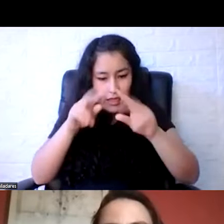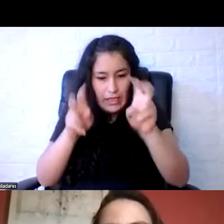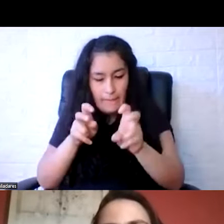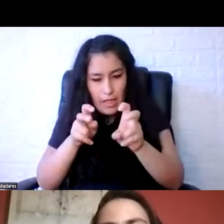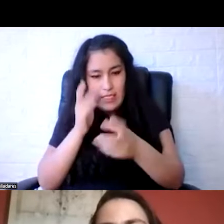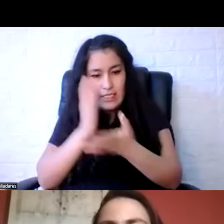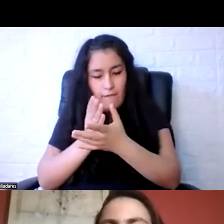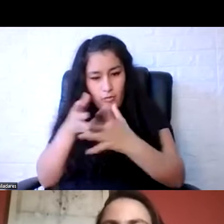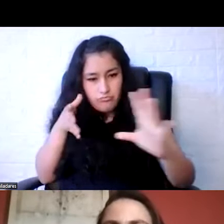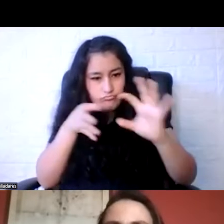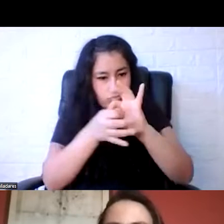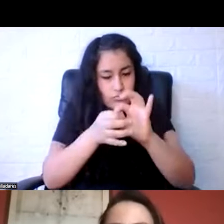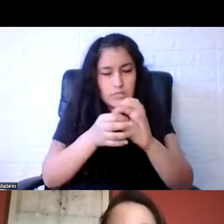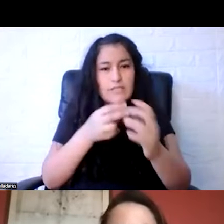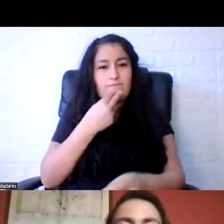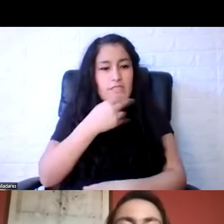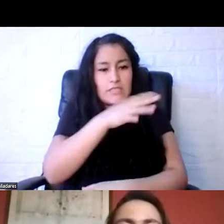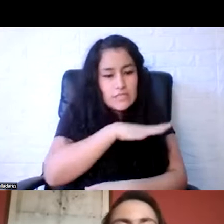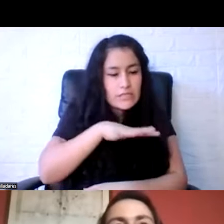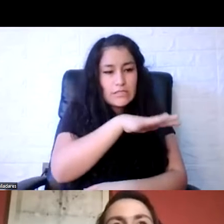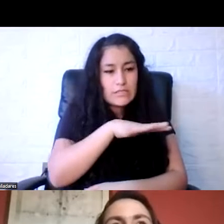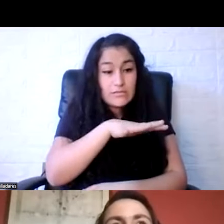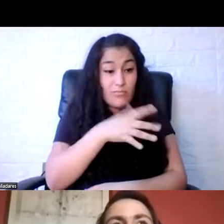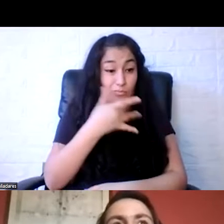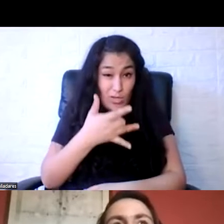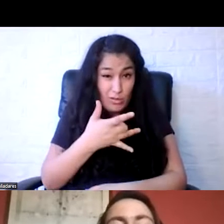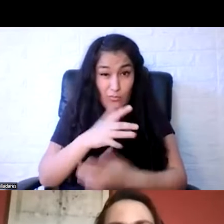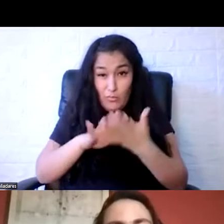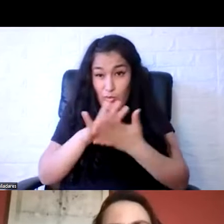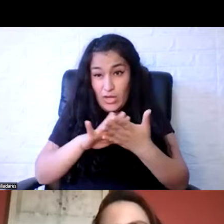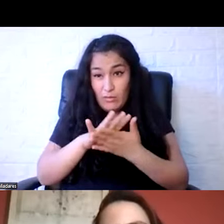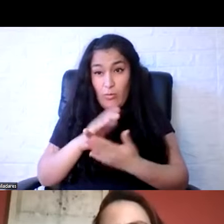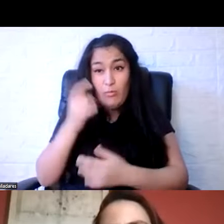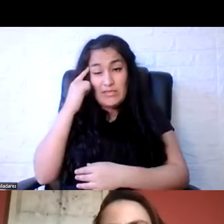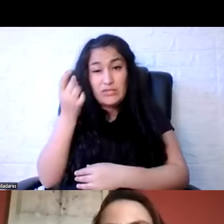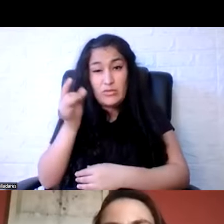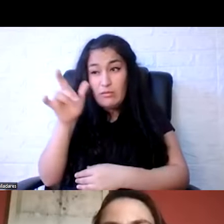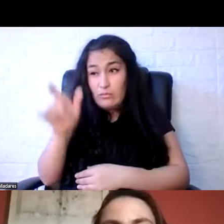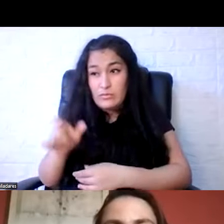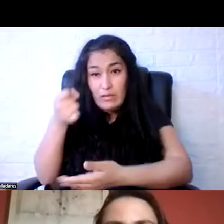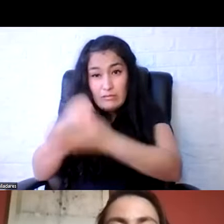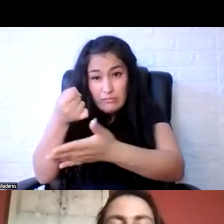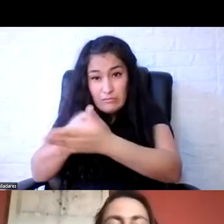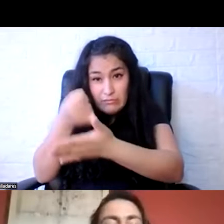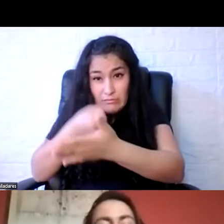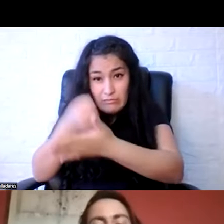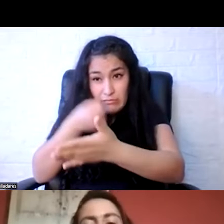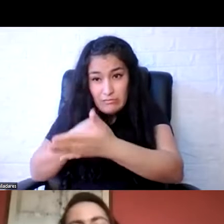crucial dejar de ver las activistas como víctimas, ¿no es cierto?, como